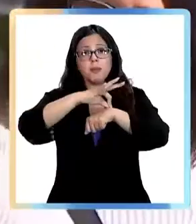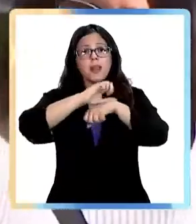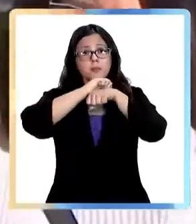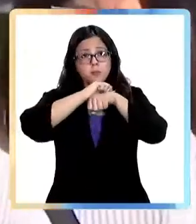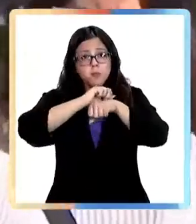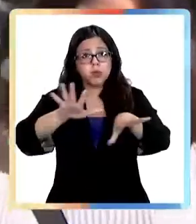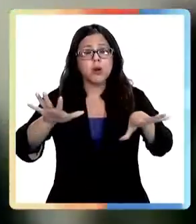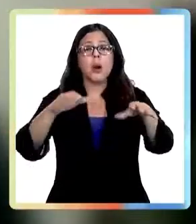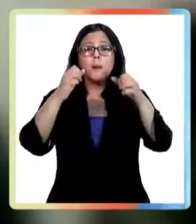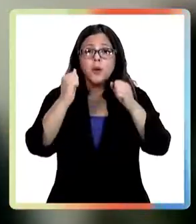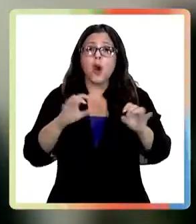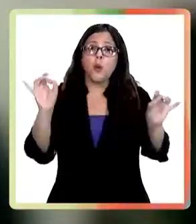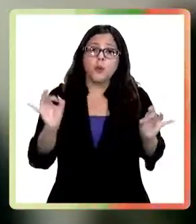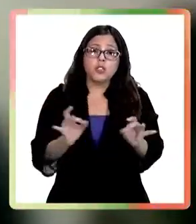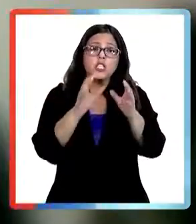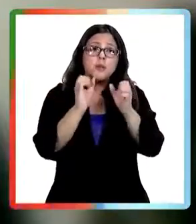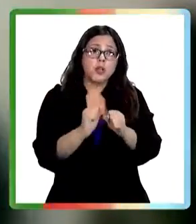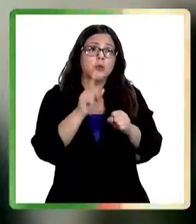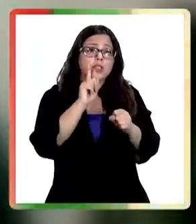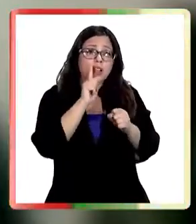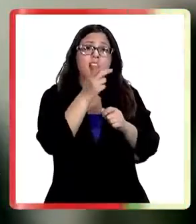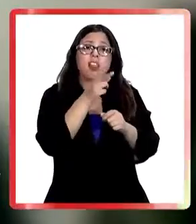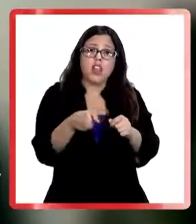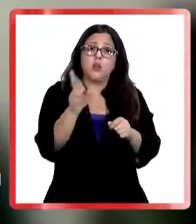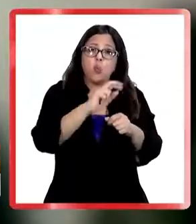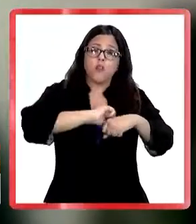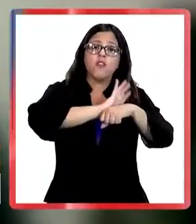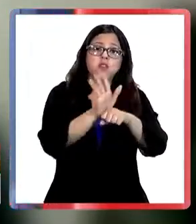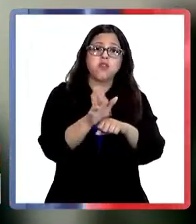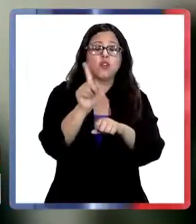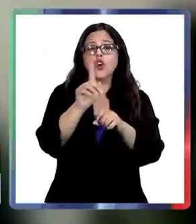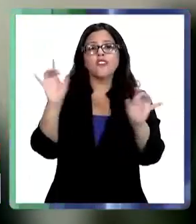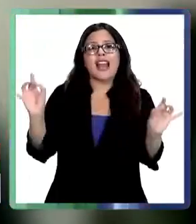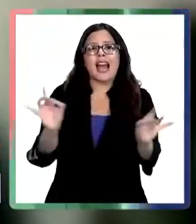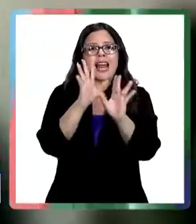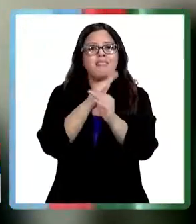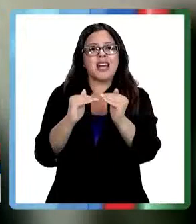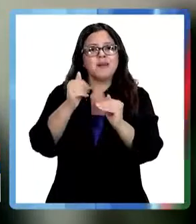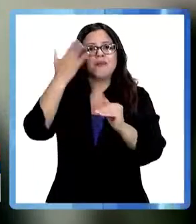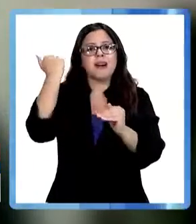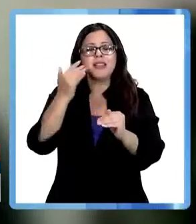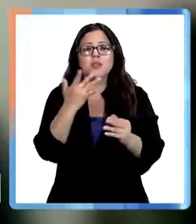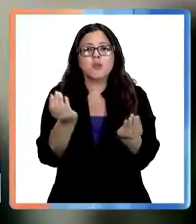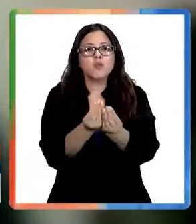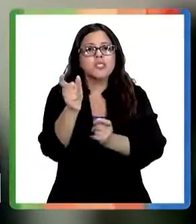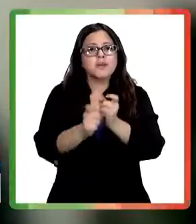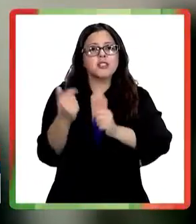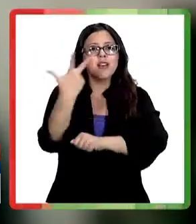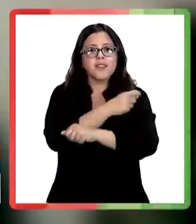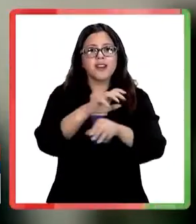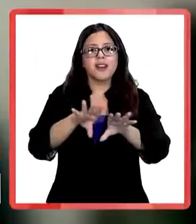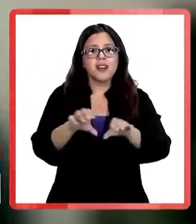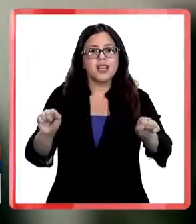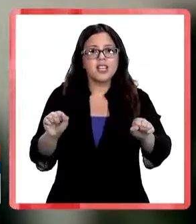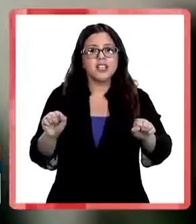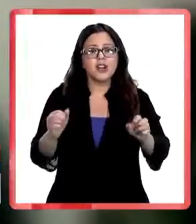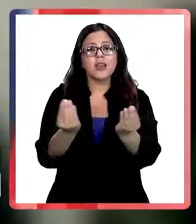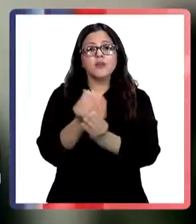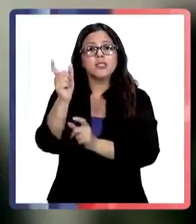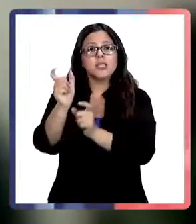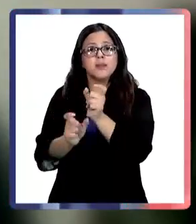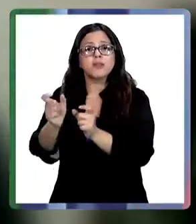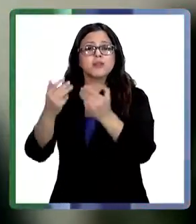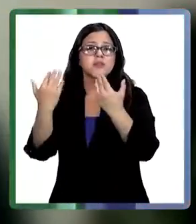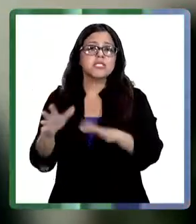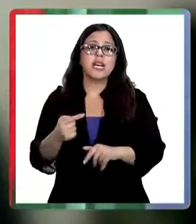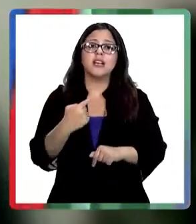de COVID, probablemente no de la magnitud, la gravedad inicialmente, porque hay una gran población vacunada y hay una gran población que ya se